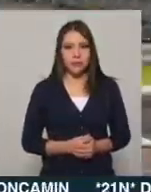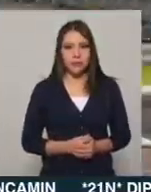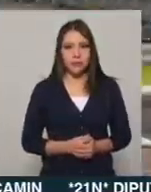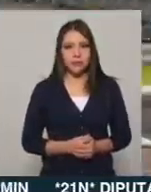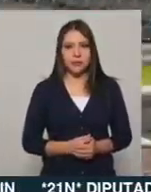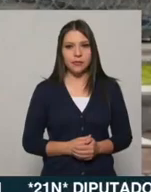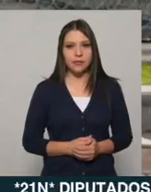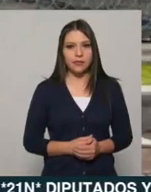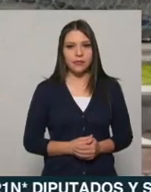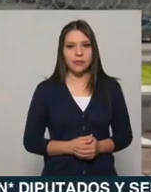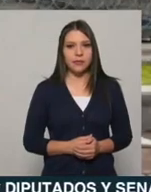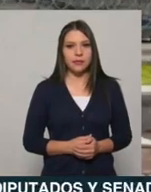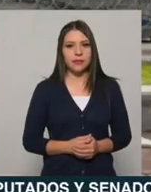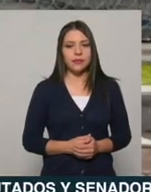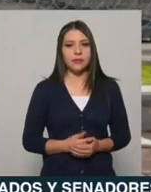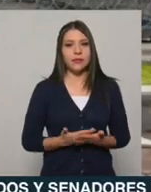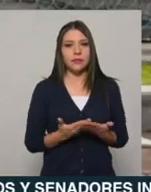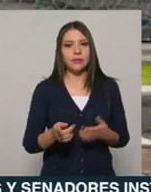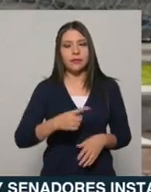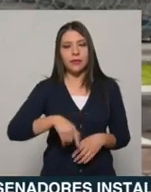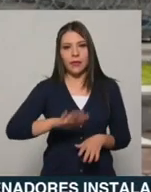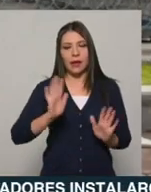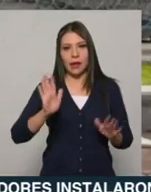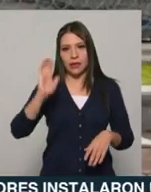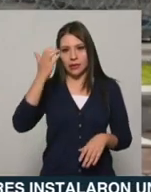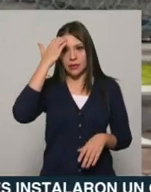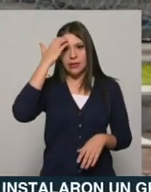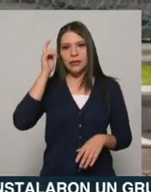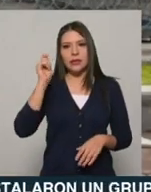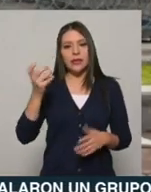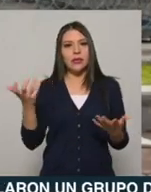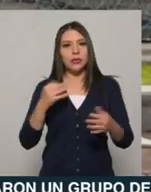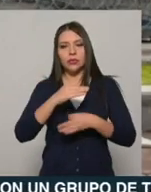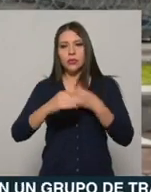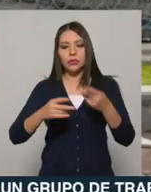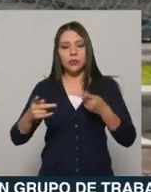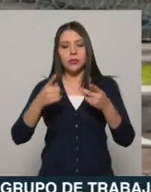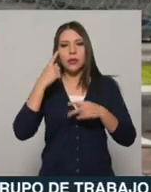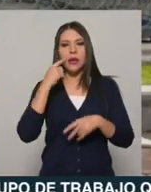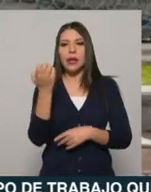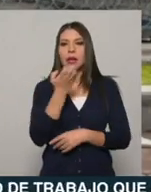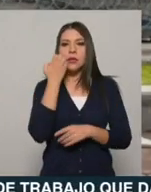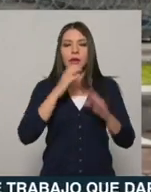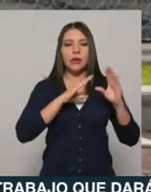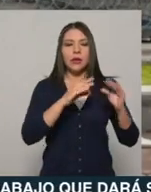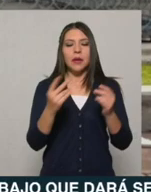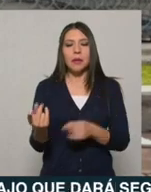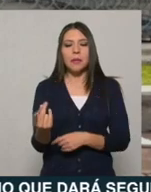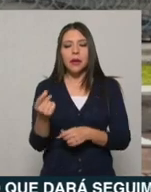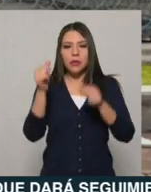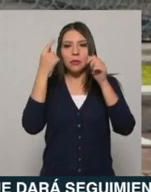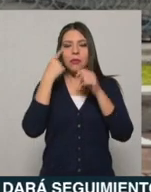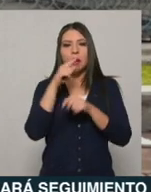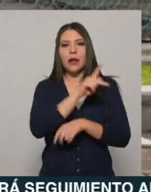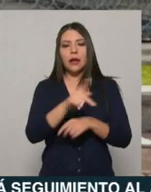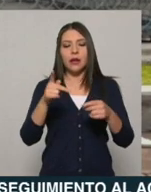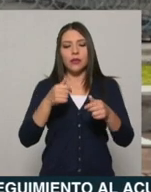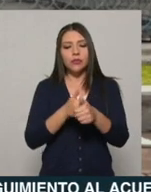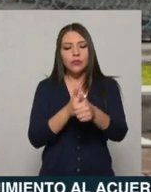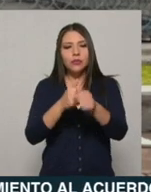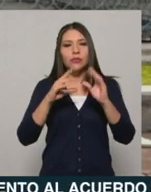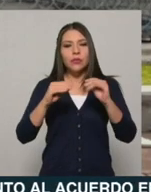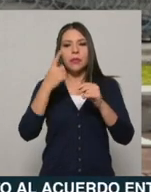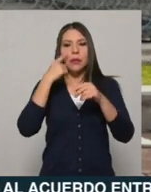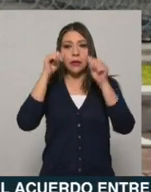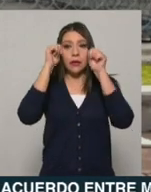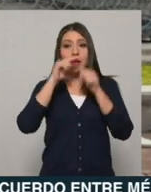Bueno amigos, y de esta manera conocimos todas las acciones que se pueden realizar en la Escuela para Entrenamiento de Perros Guías para Ciegos. Si se quedaron con ganas de más